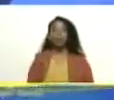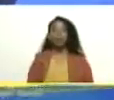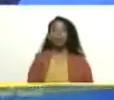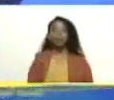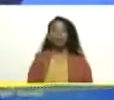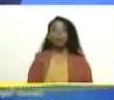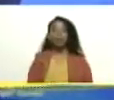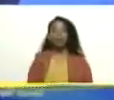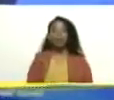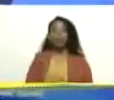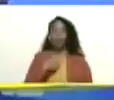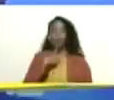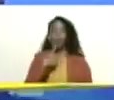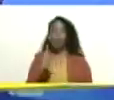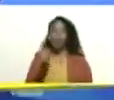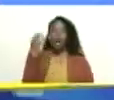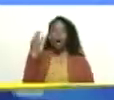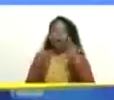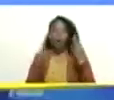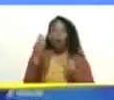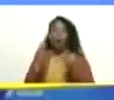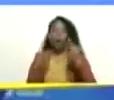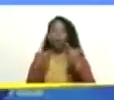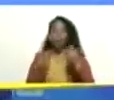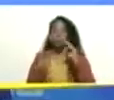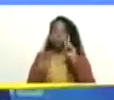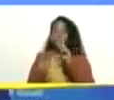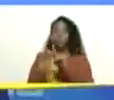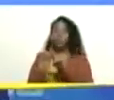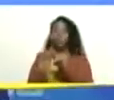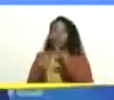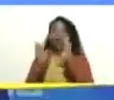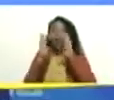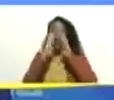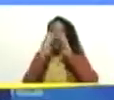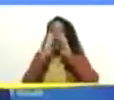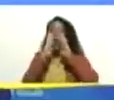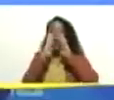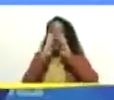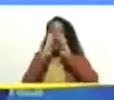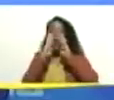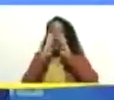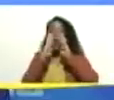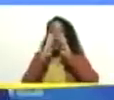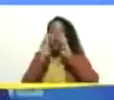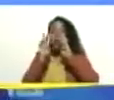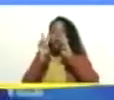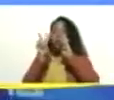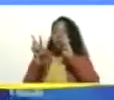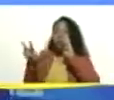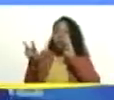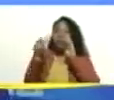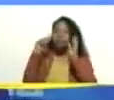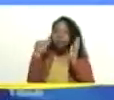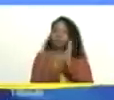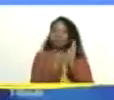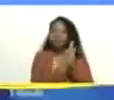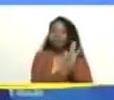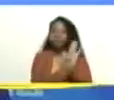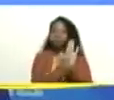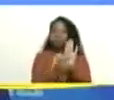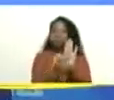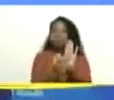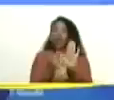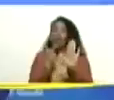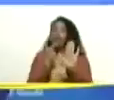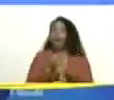Diría un buen abogado, a confesión de partes, relevo de prueba. Trump ha